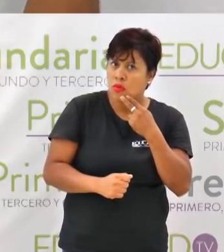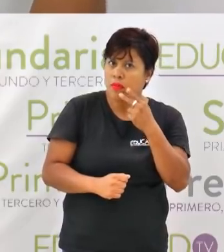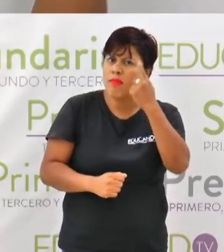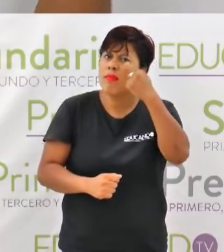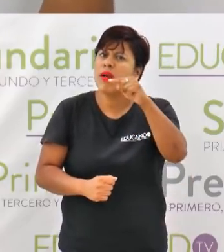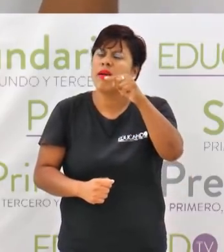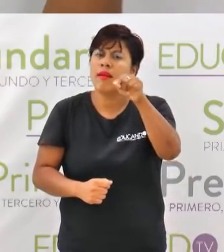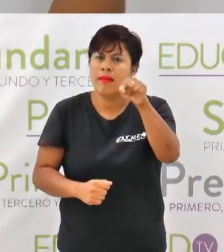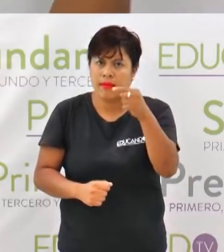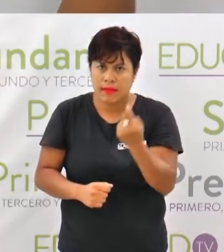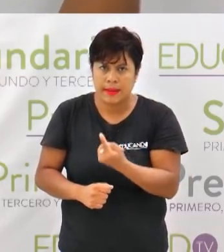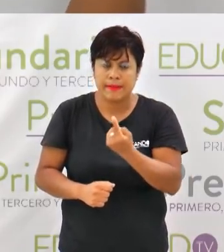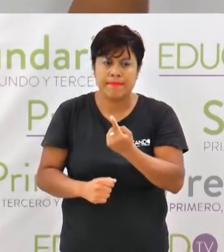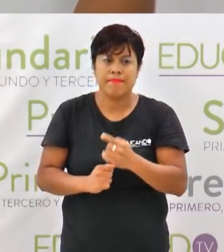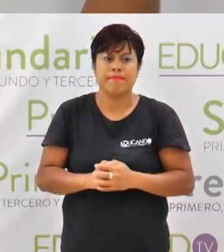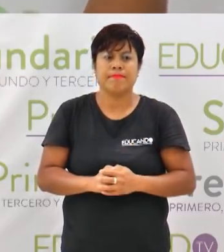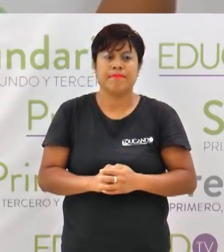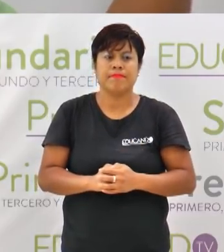funcionan